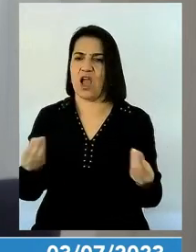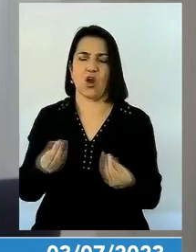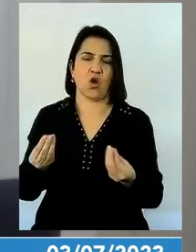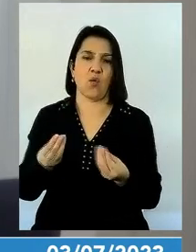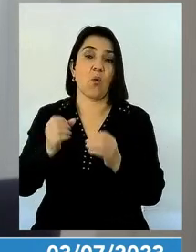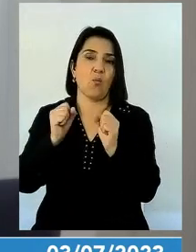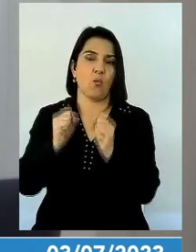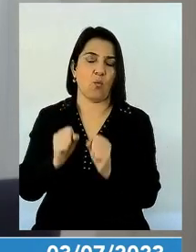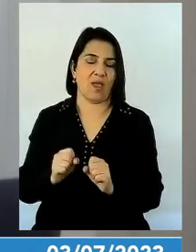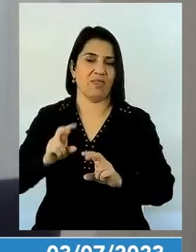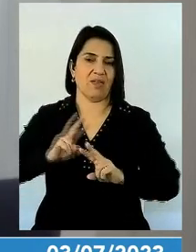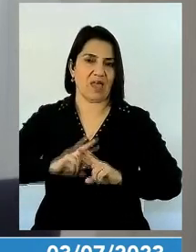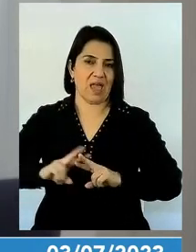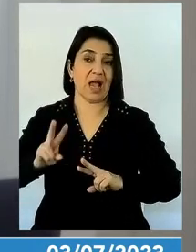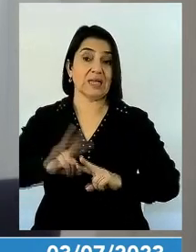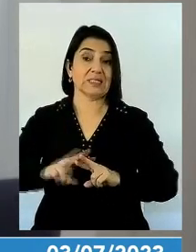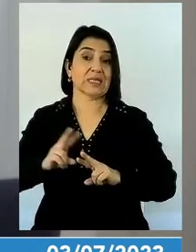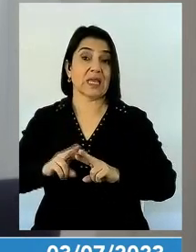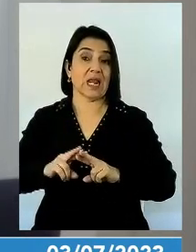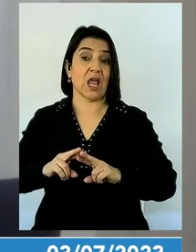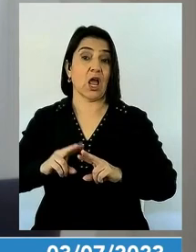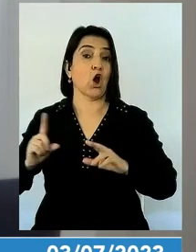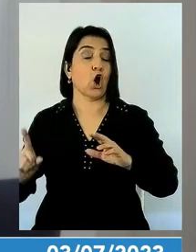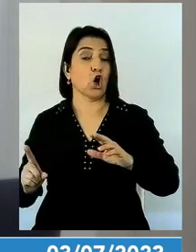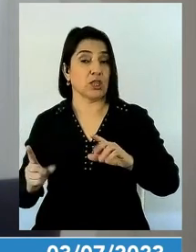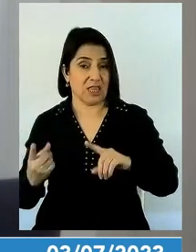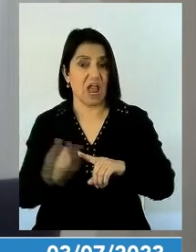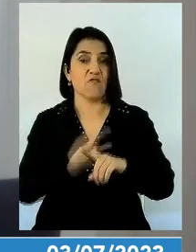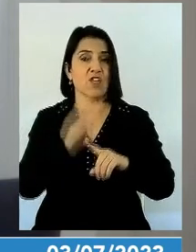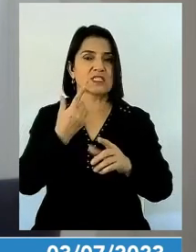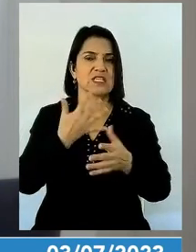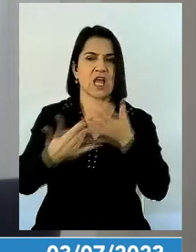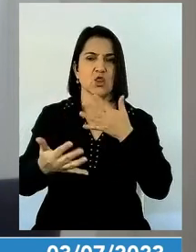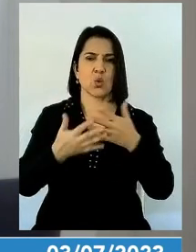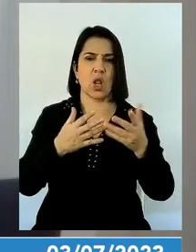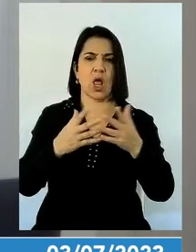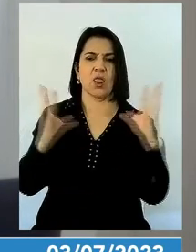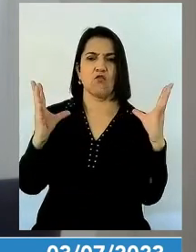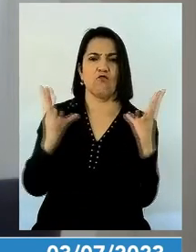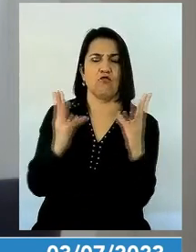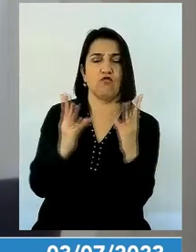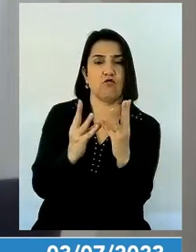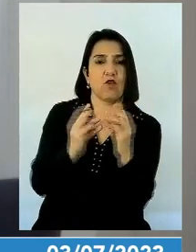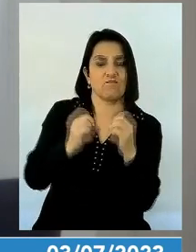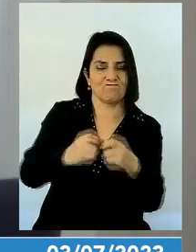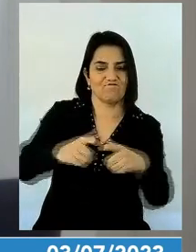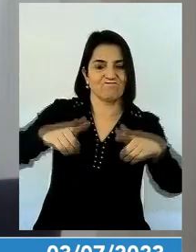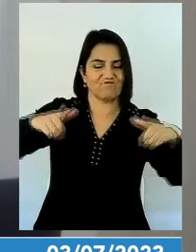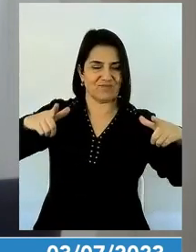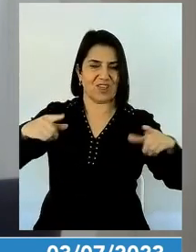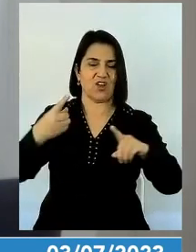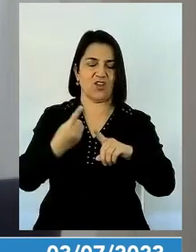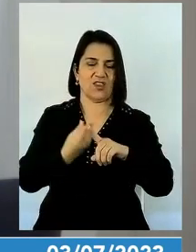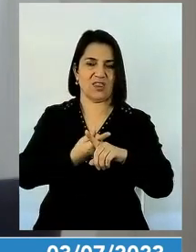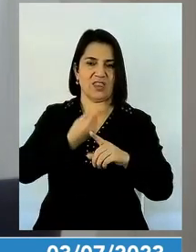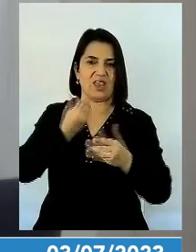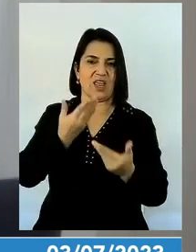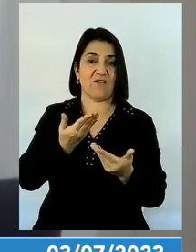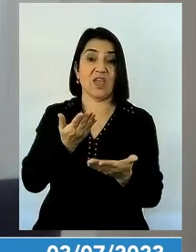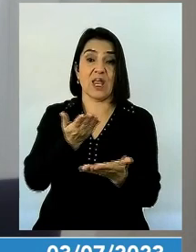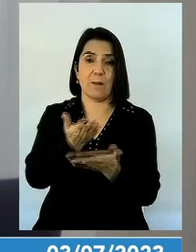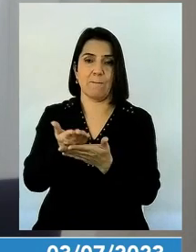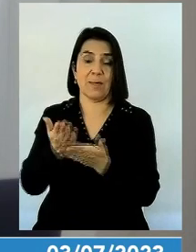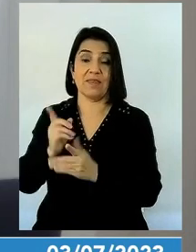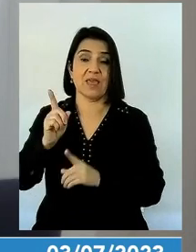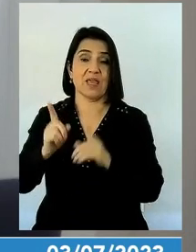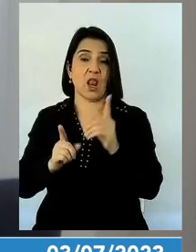de reponerse, entonces tendremos la posibilidad de determinar y solicitar que hayan fallos que determinen que